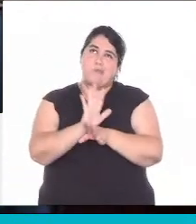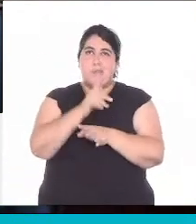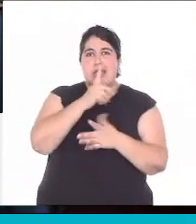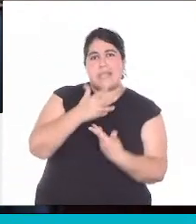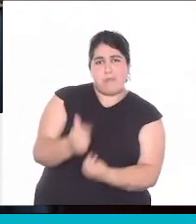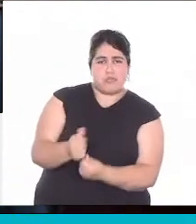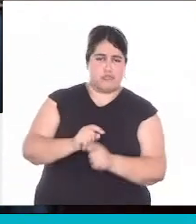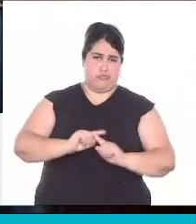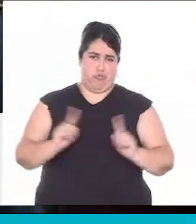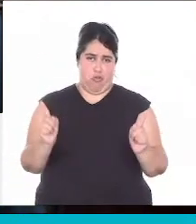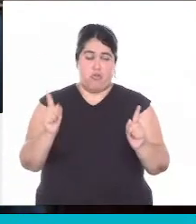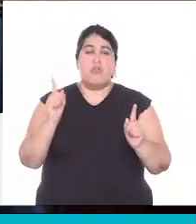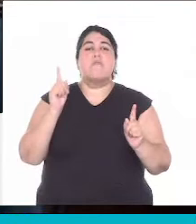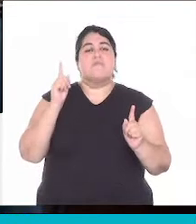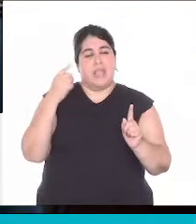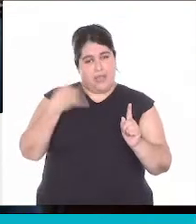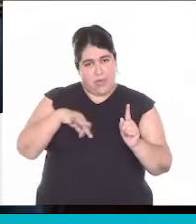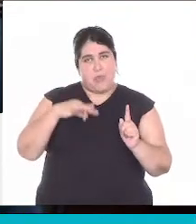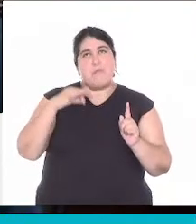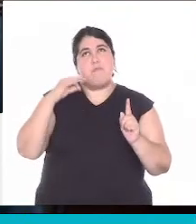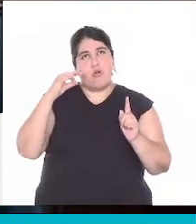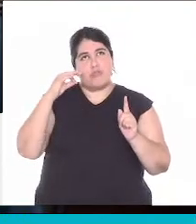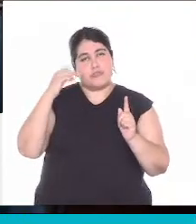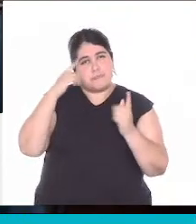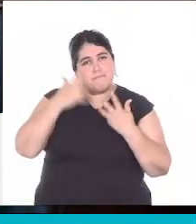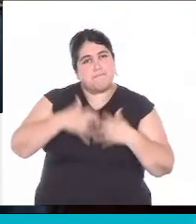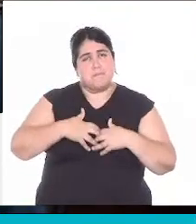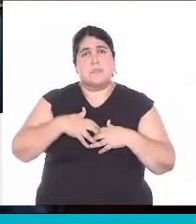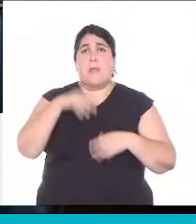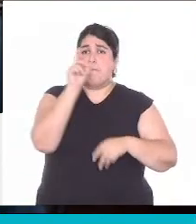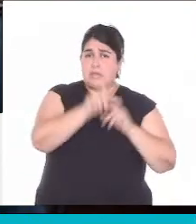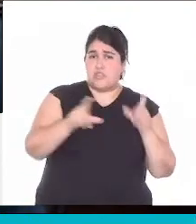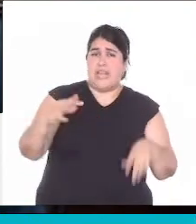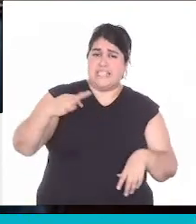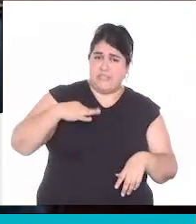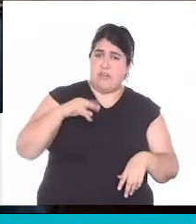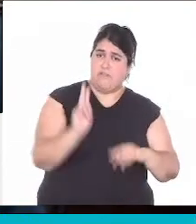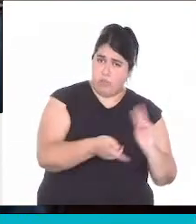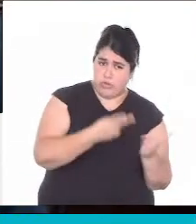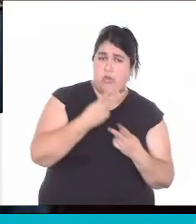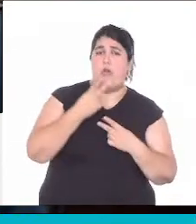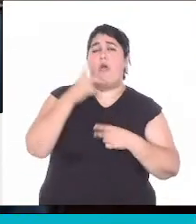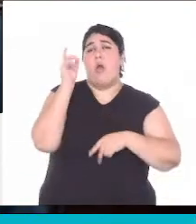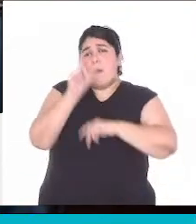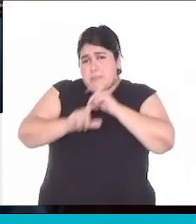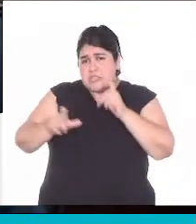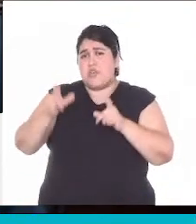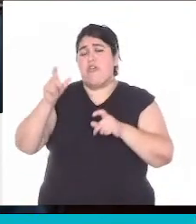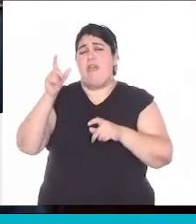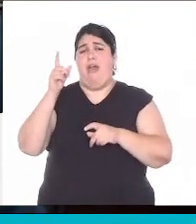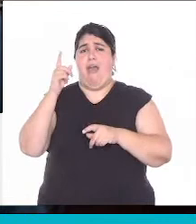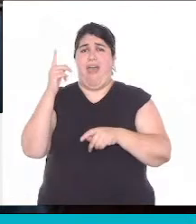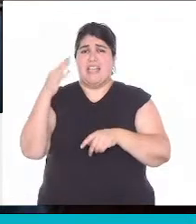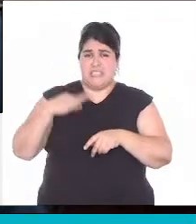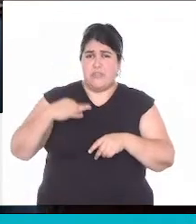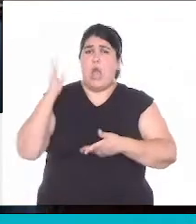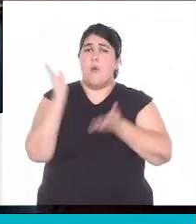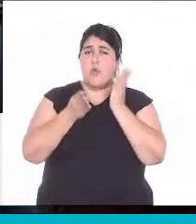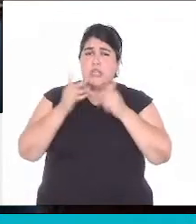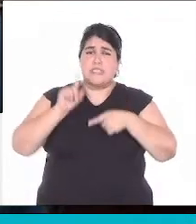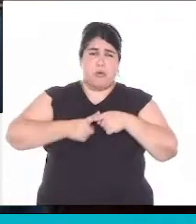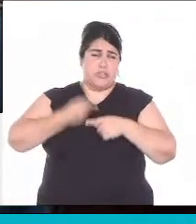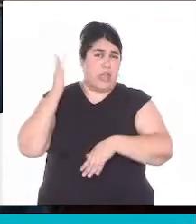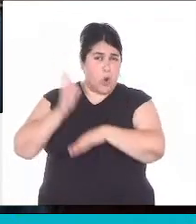parece que hay una autocrítica que hay que hacer. En ese momento también murieron civiles, también fueron asesinados civiles por la violencia política,